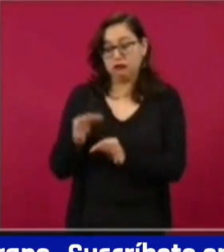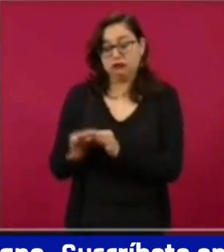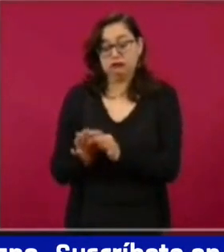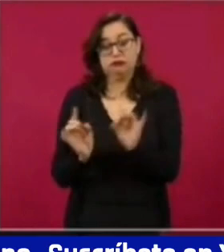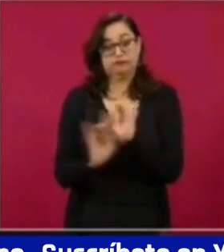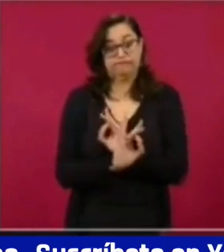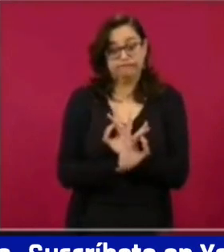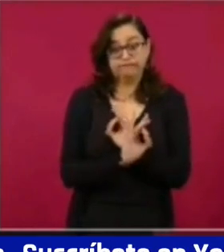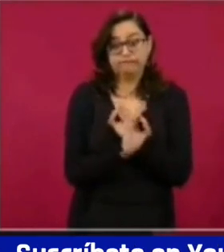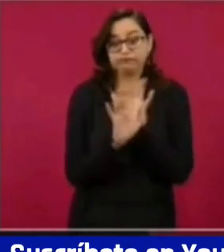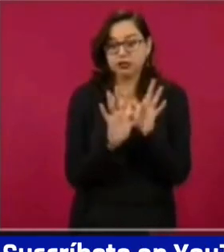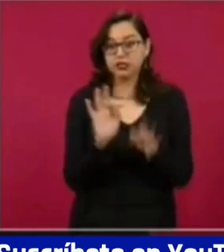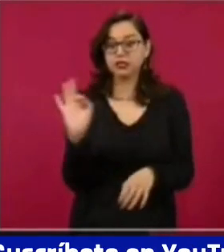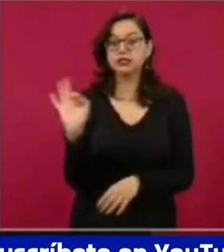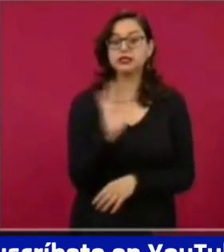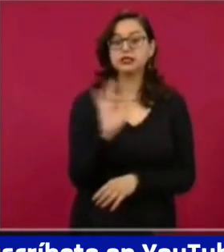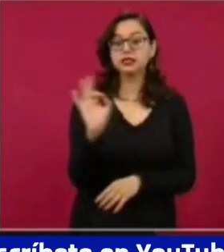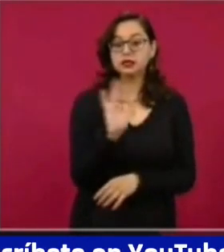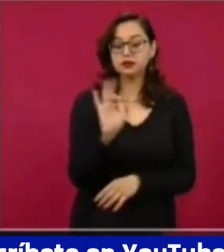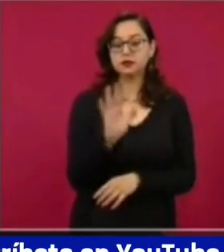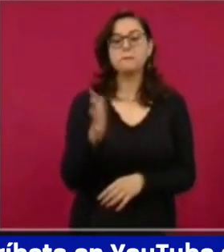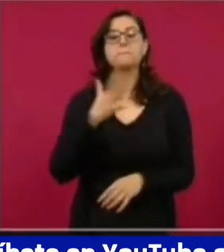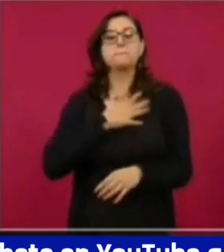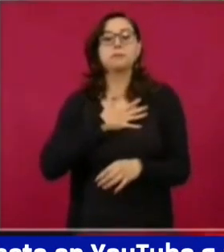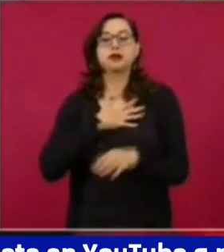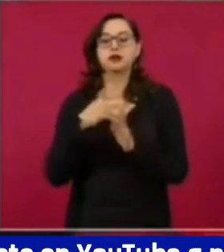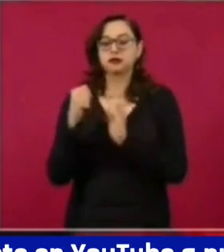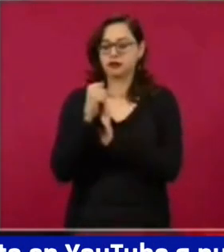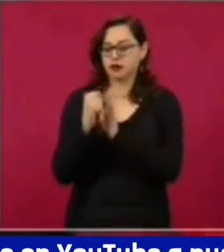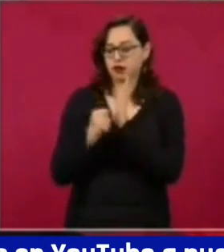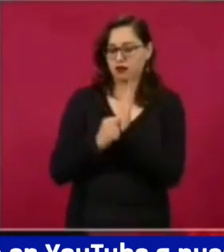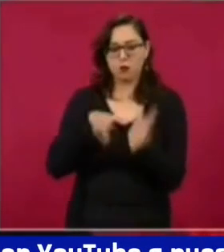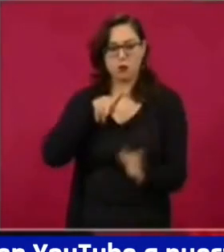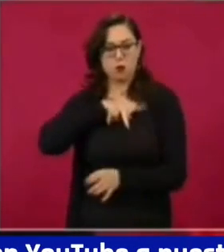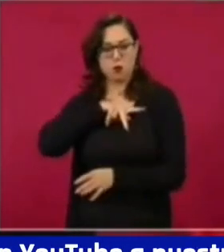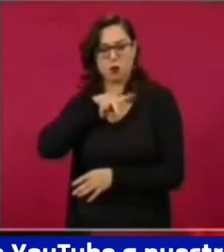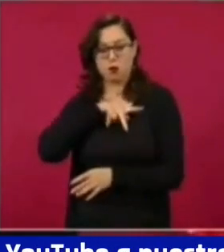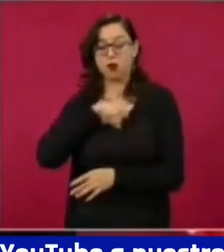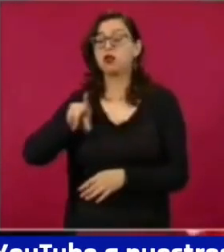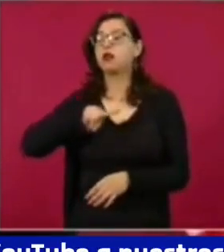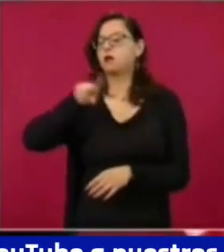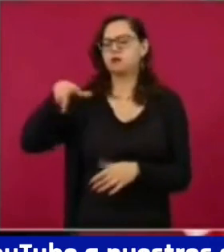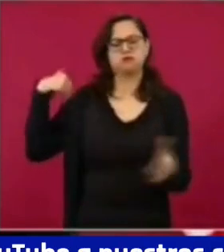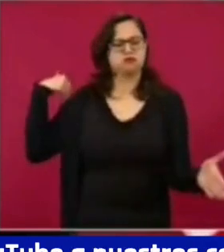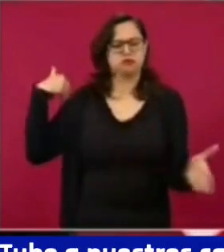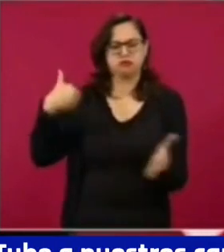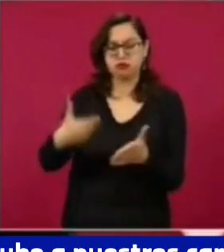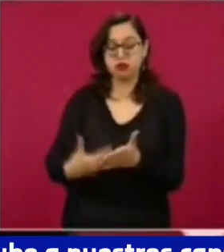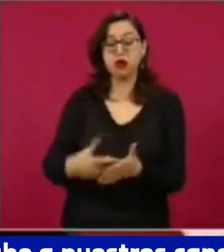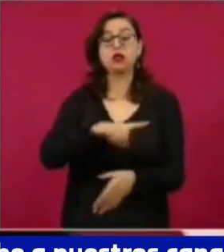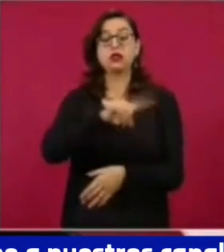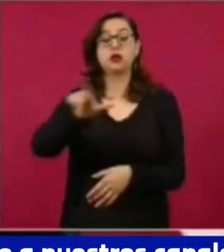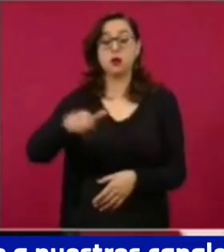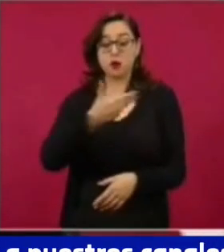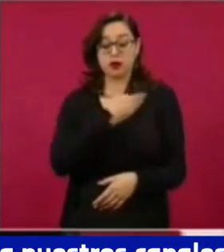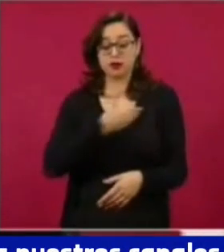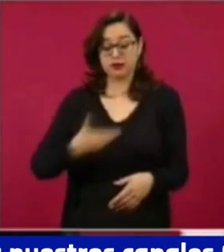le agregué un texto que tiene, como lo dije en el